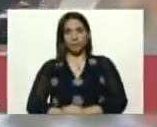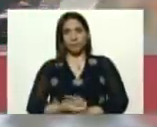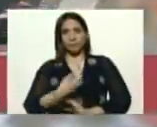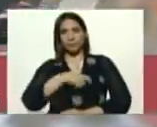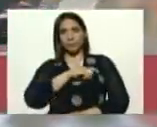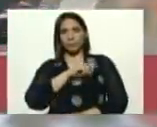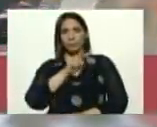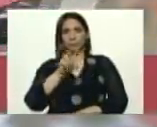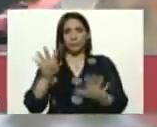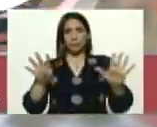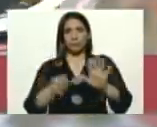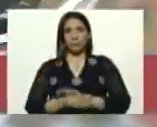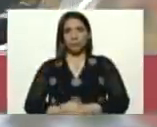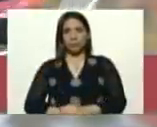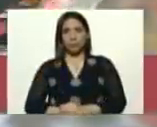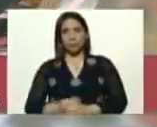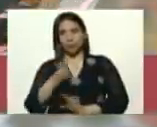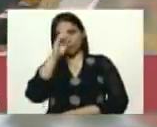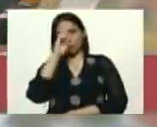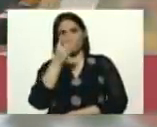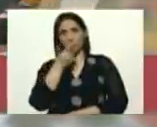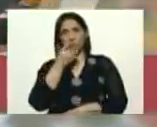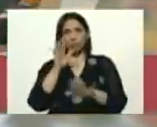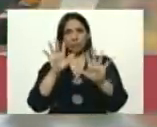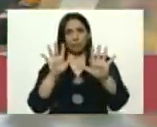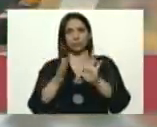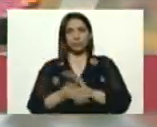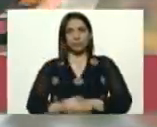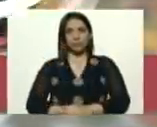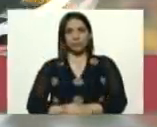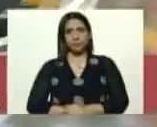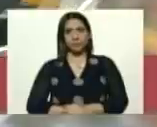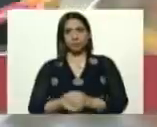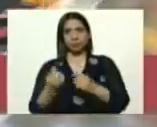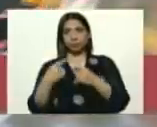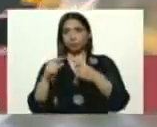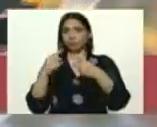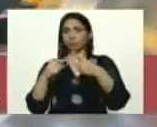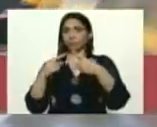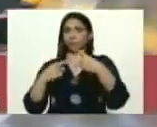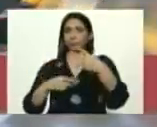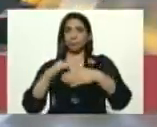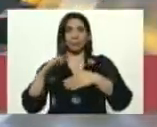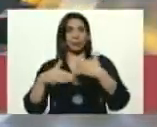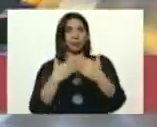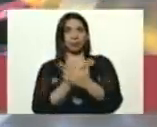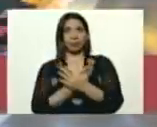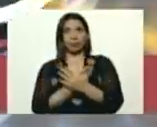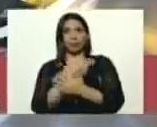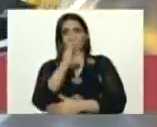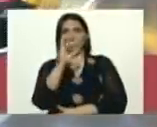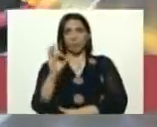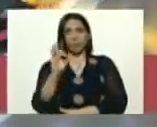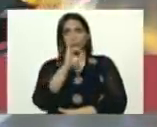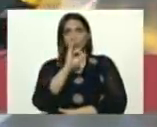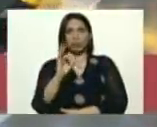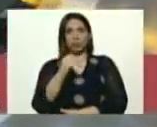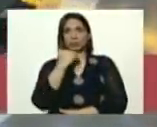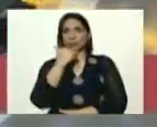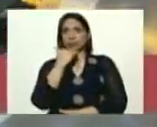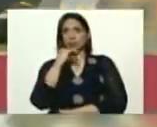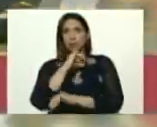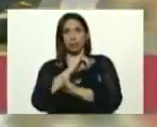España, 29 casos. República Dominicana, 10 casos. Y así hasta dar un porcentaje que se acerca